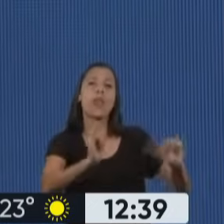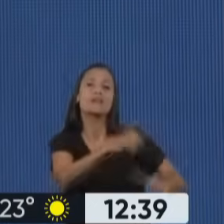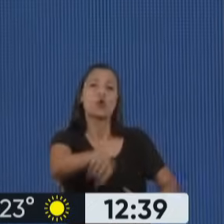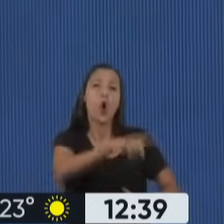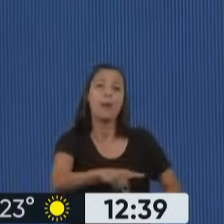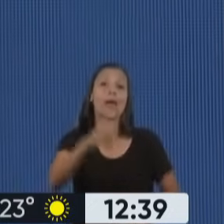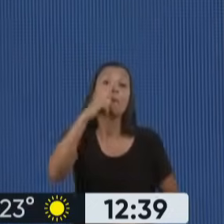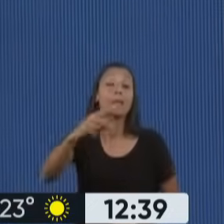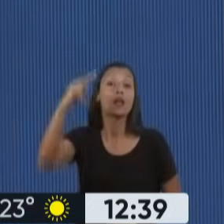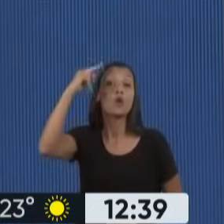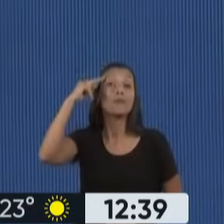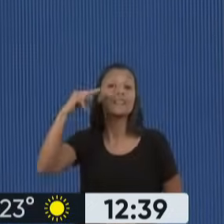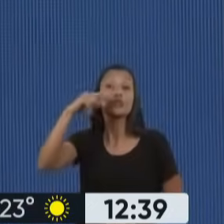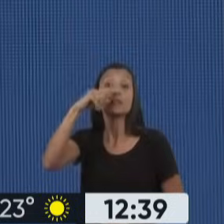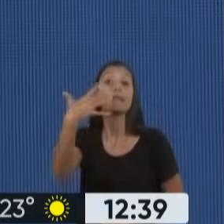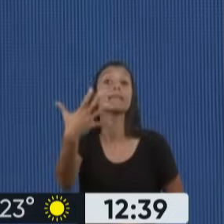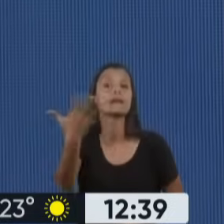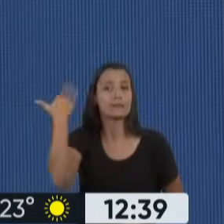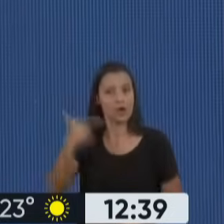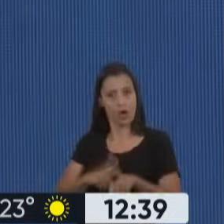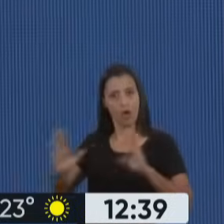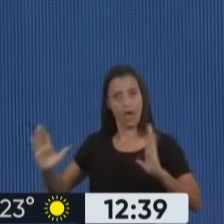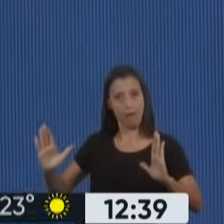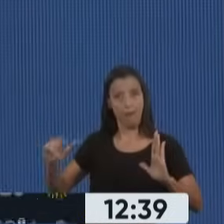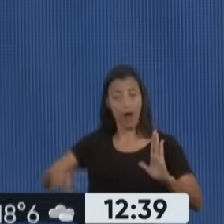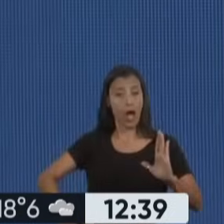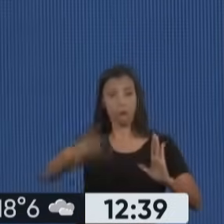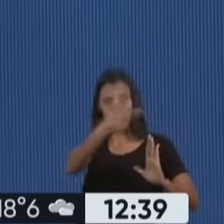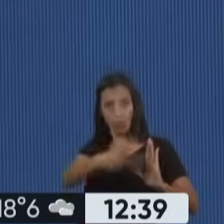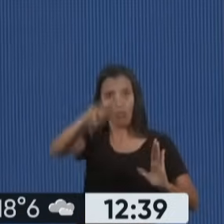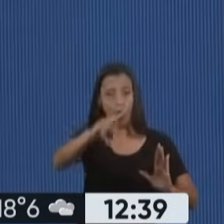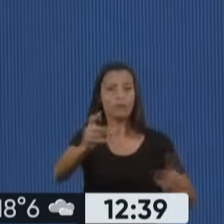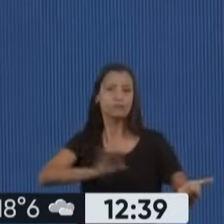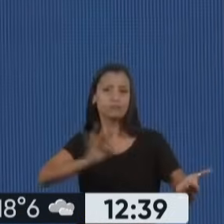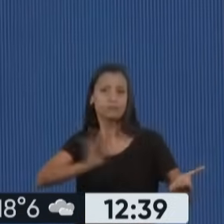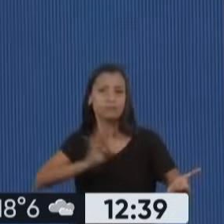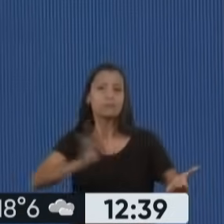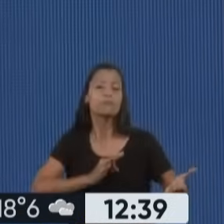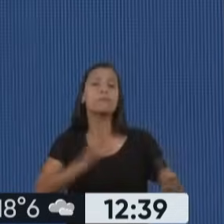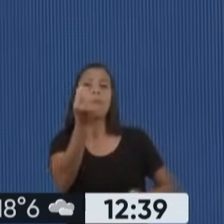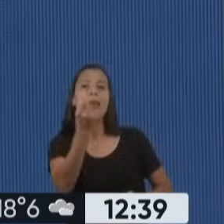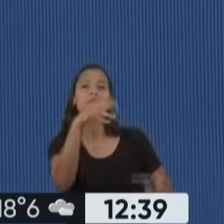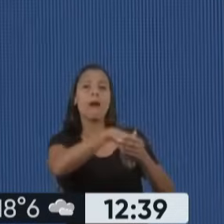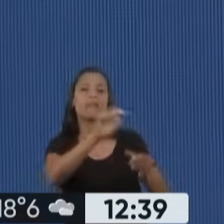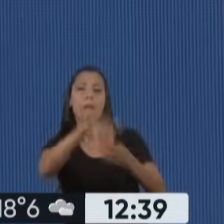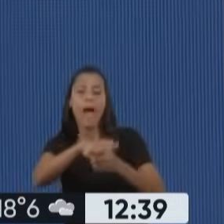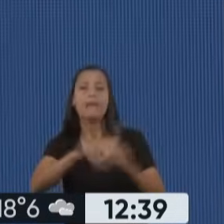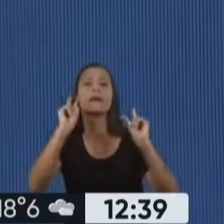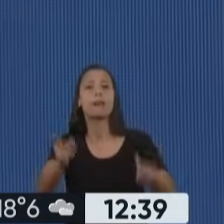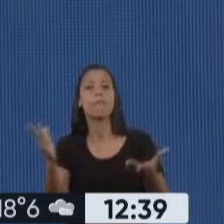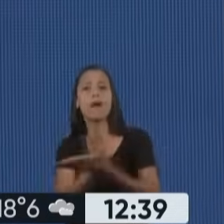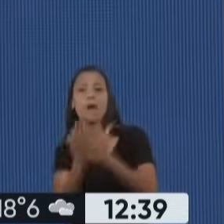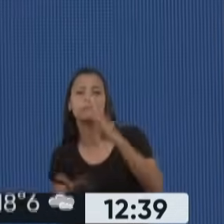en 1975, luego de años de controles de precios, déficit fiscal, emisión